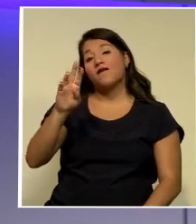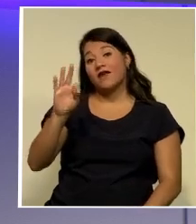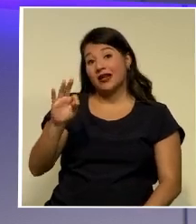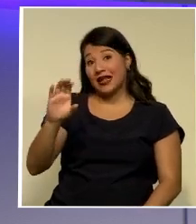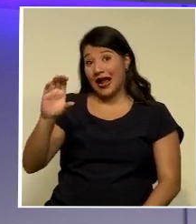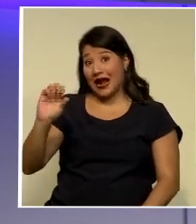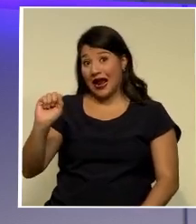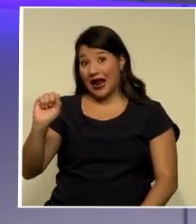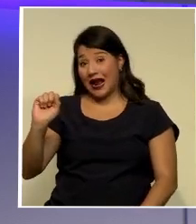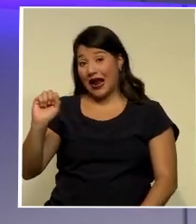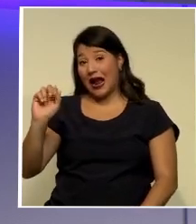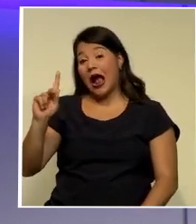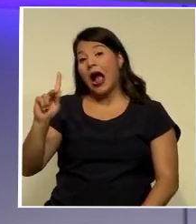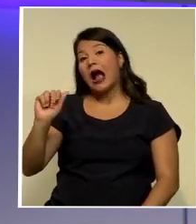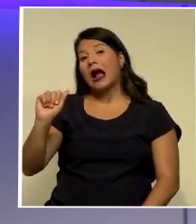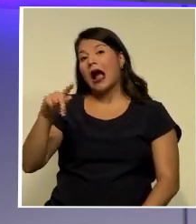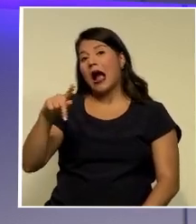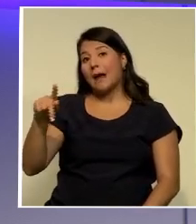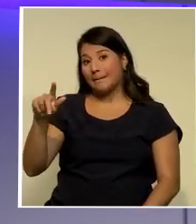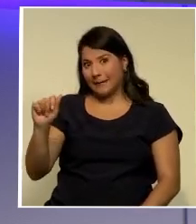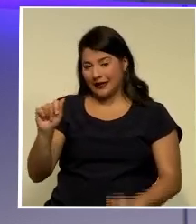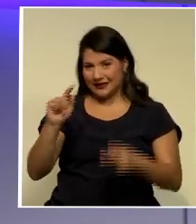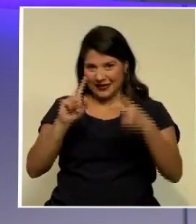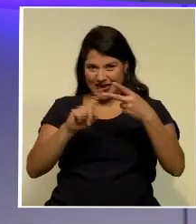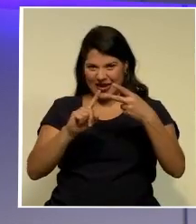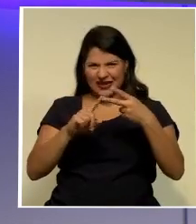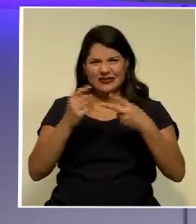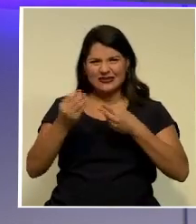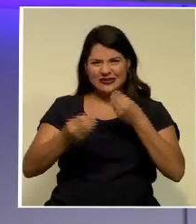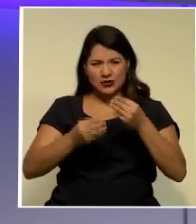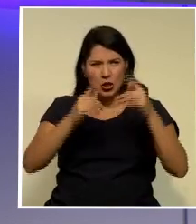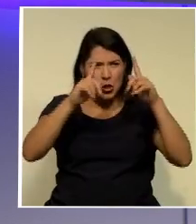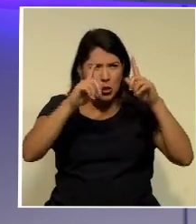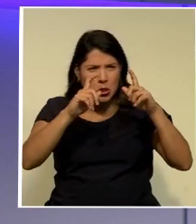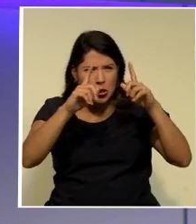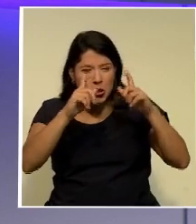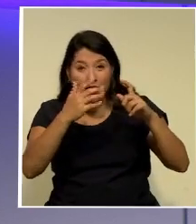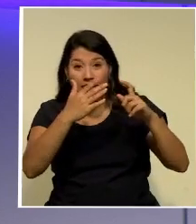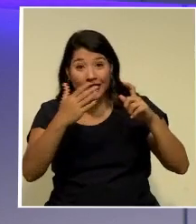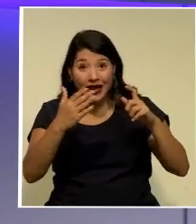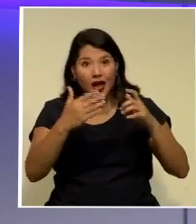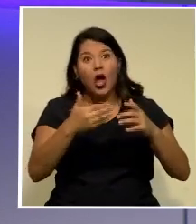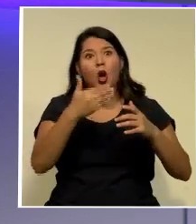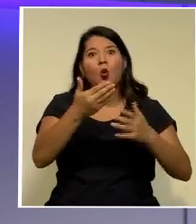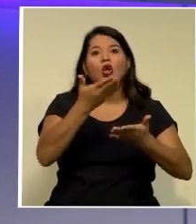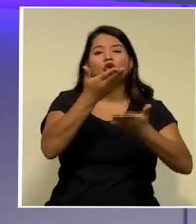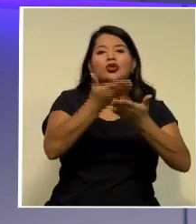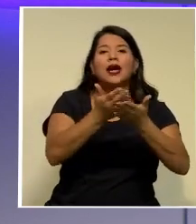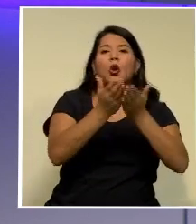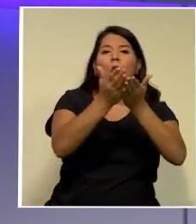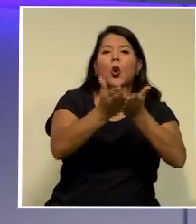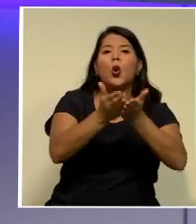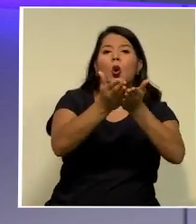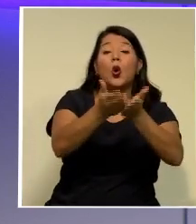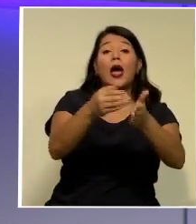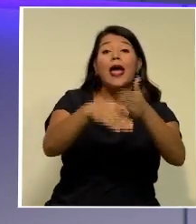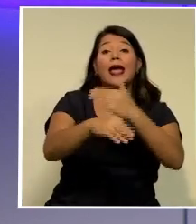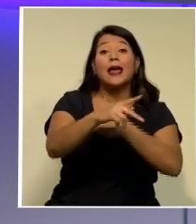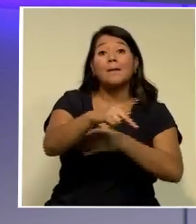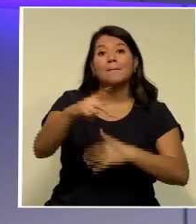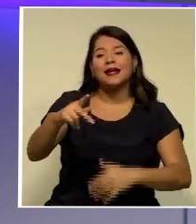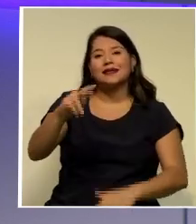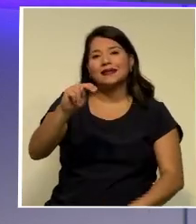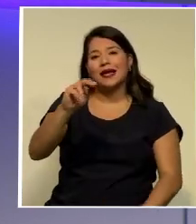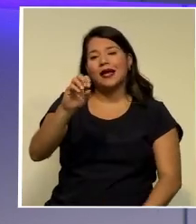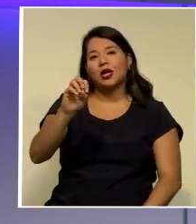personales, fotografió el desembarco de los aliados en las playas de Normandía durante la Segunda Guerra